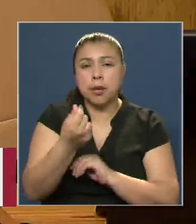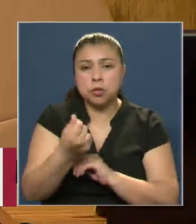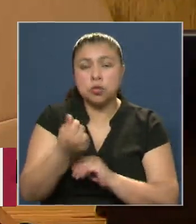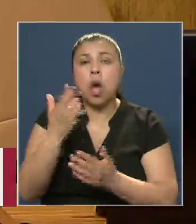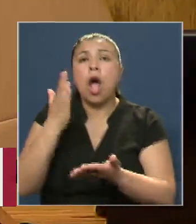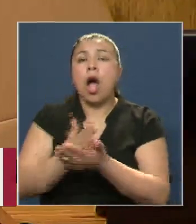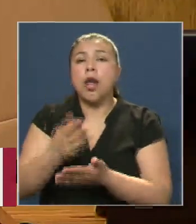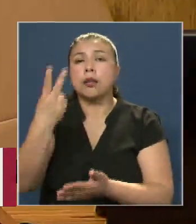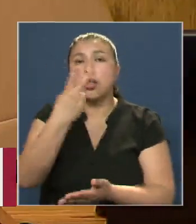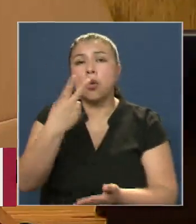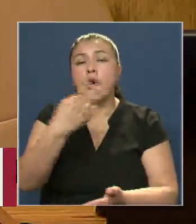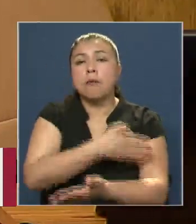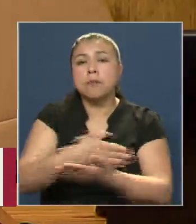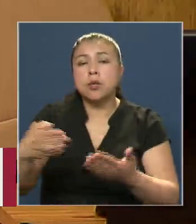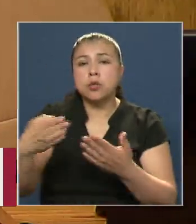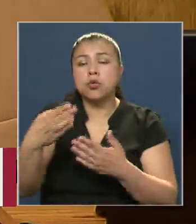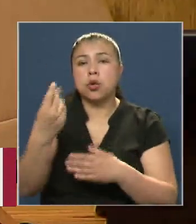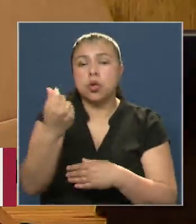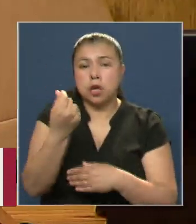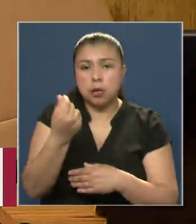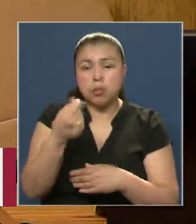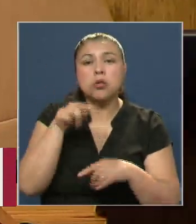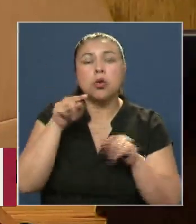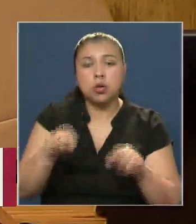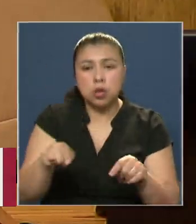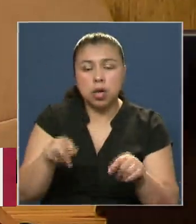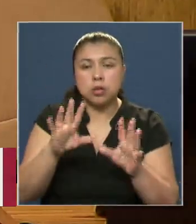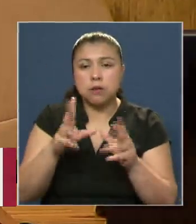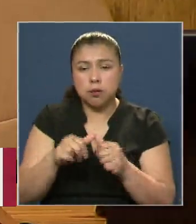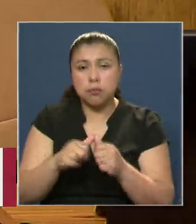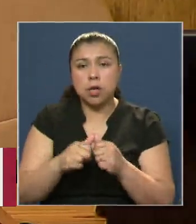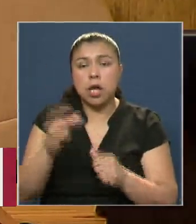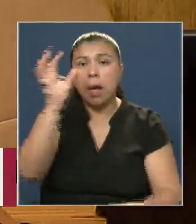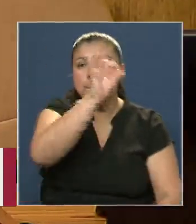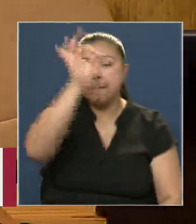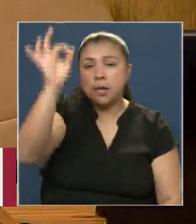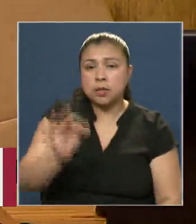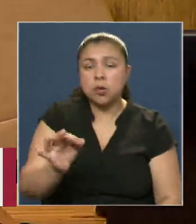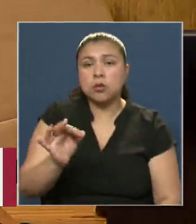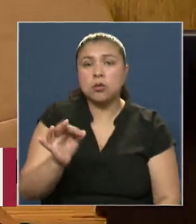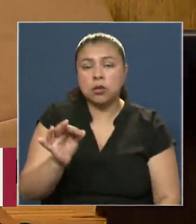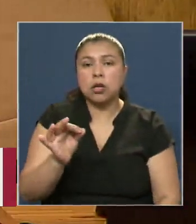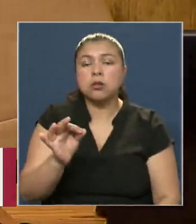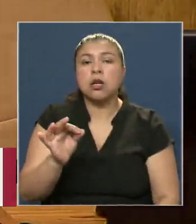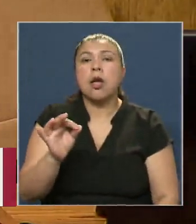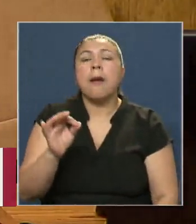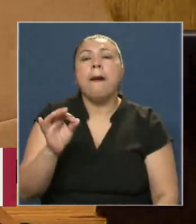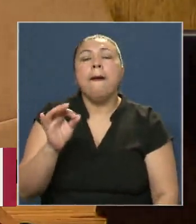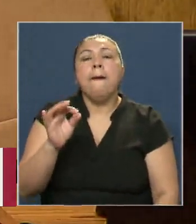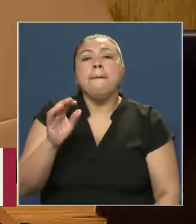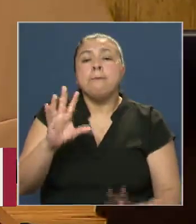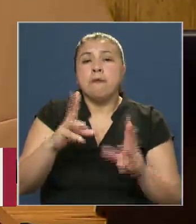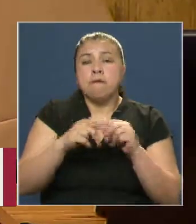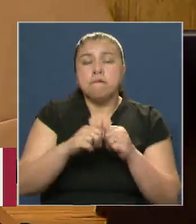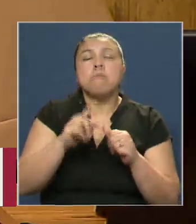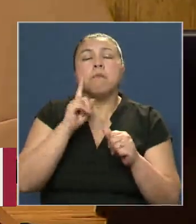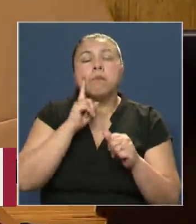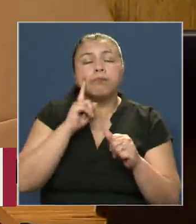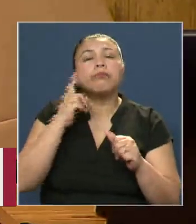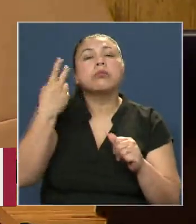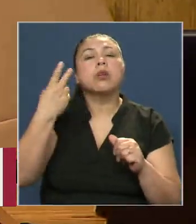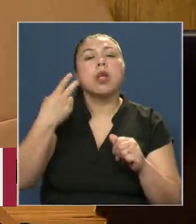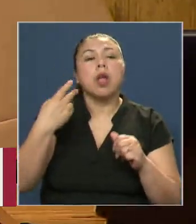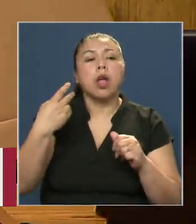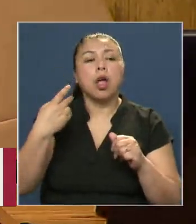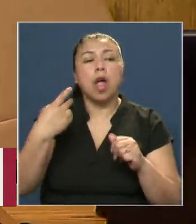medio de pesos, pero esa misma amplitud tiene la virtud de reflejar el gran porcentaje de hogares con características propias y similares que dan cuenta